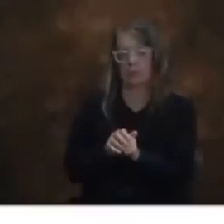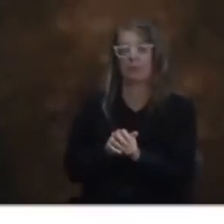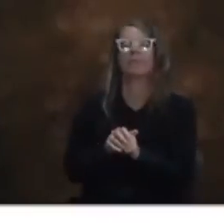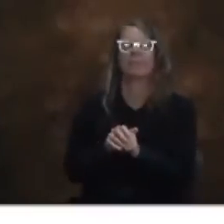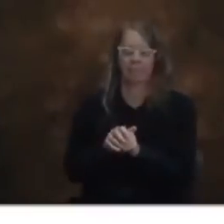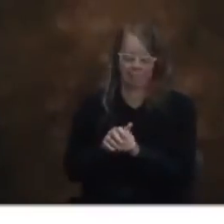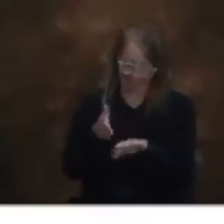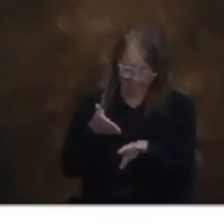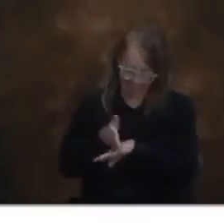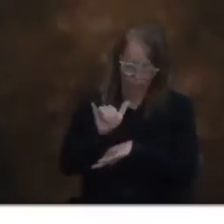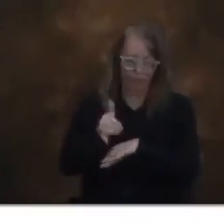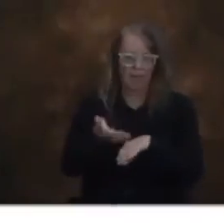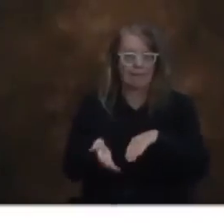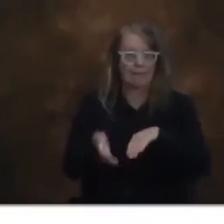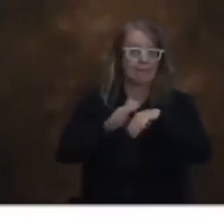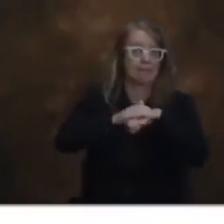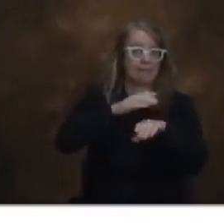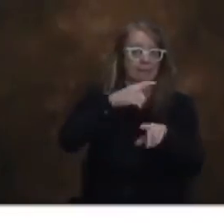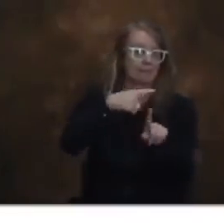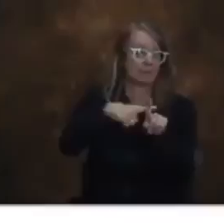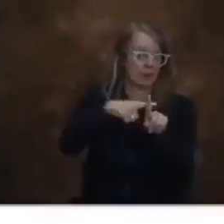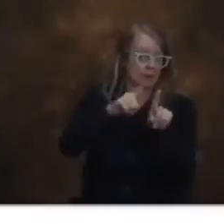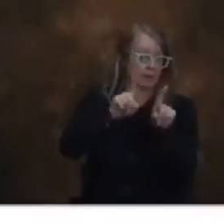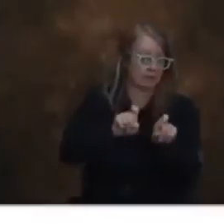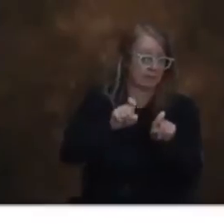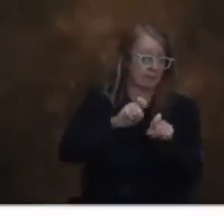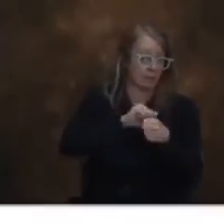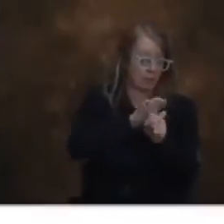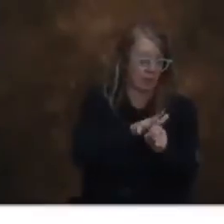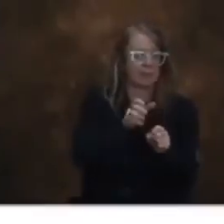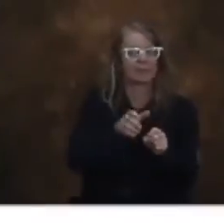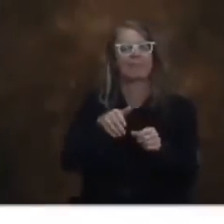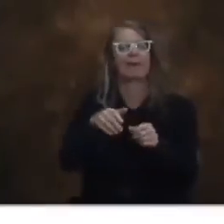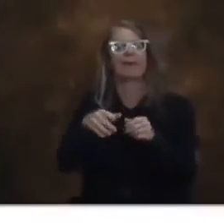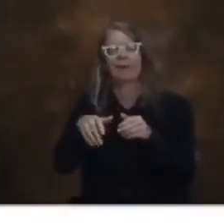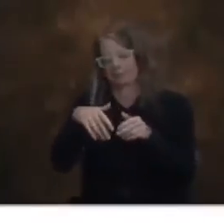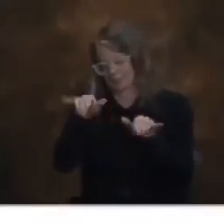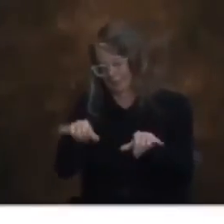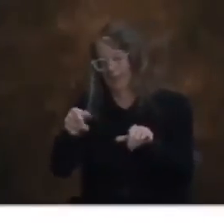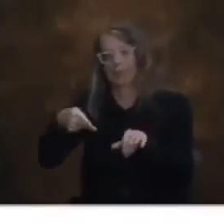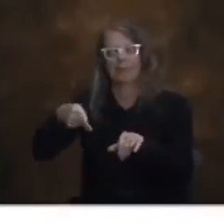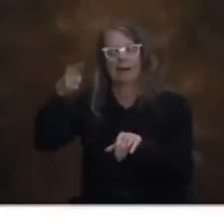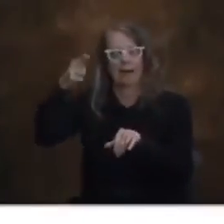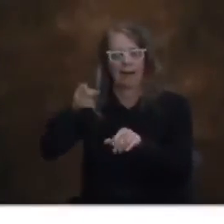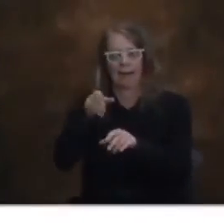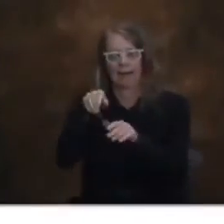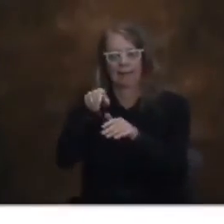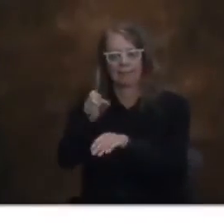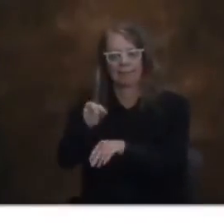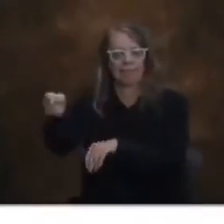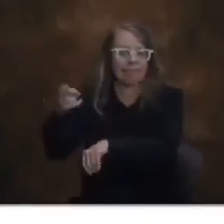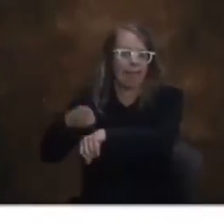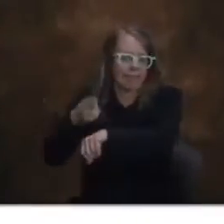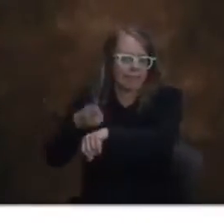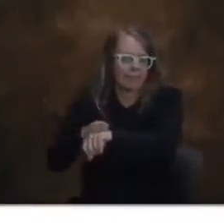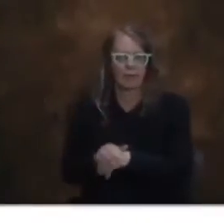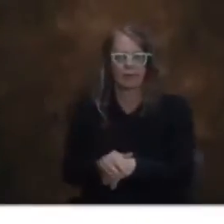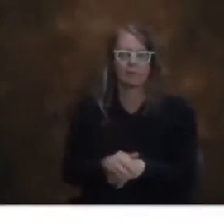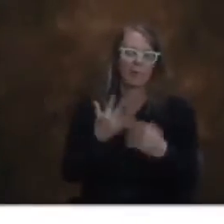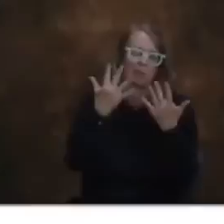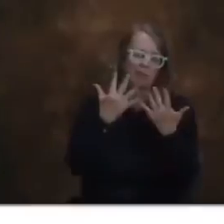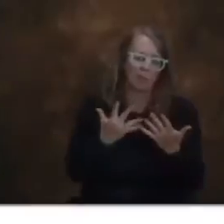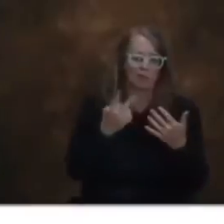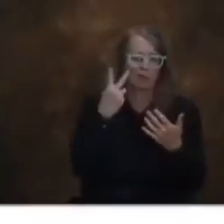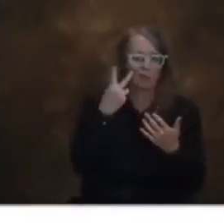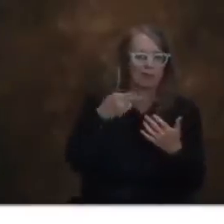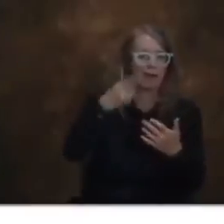aumento importante de hospitalizaciones en unas pocas semanas desafortunadamente cuando tenemos niveles altos de casos números altos de